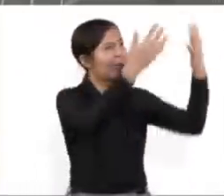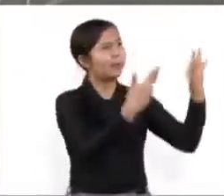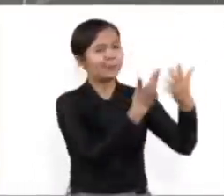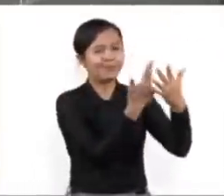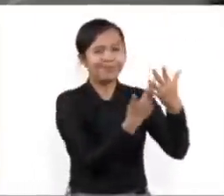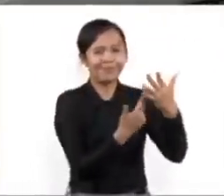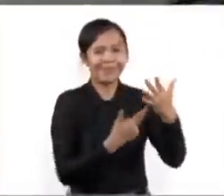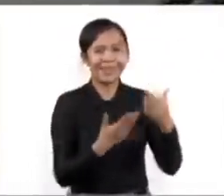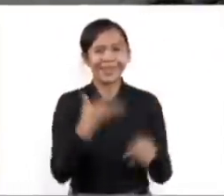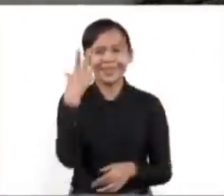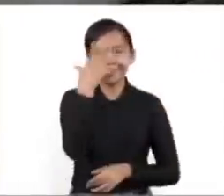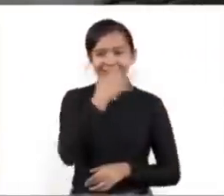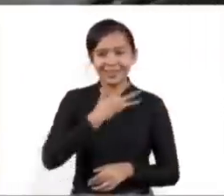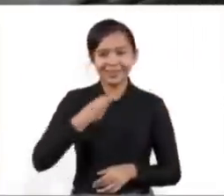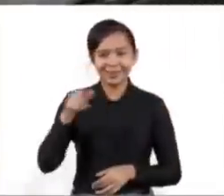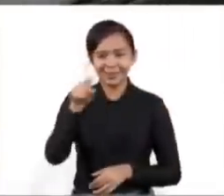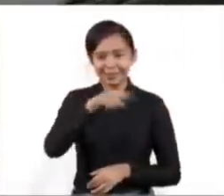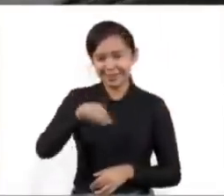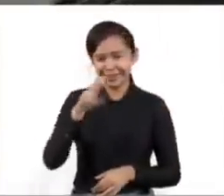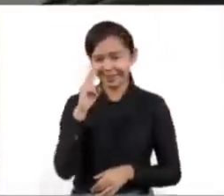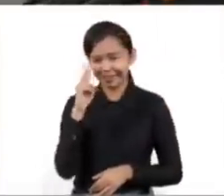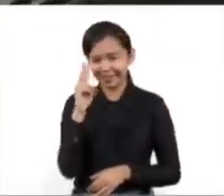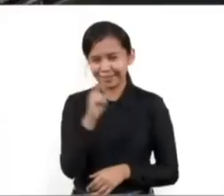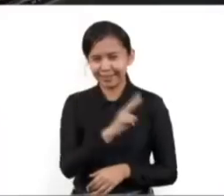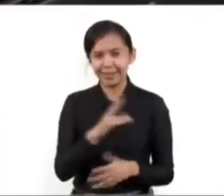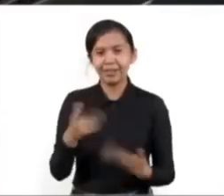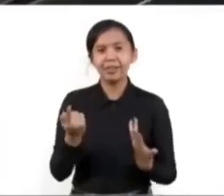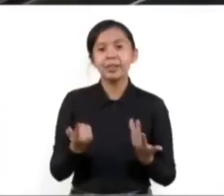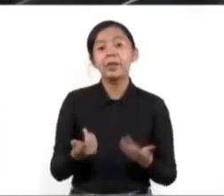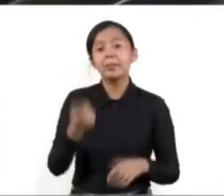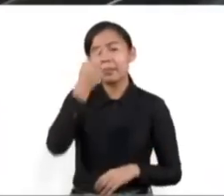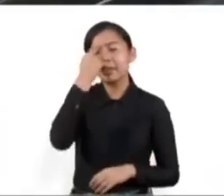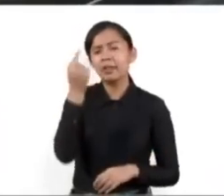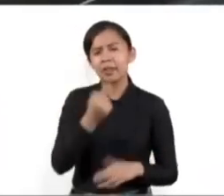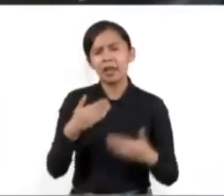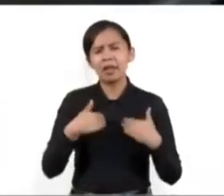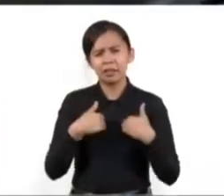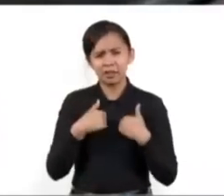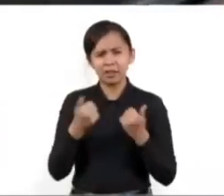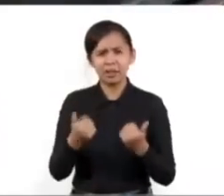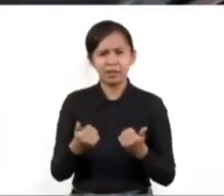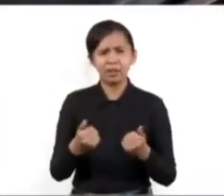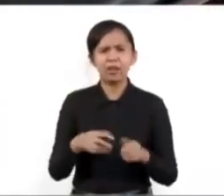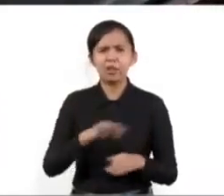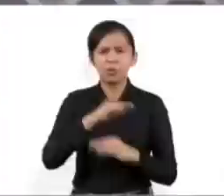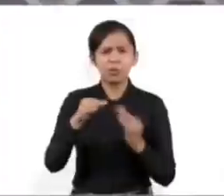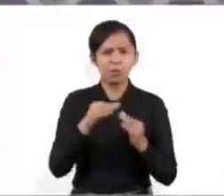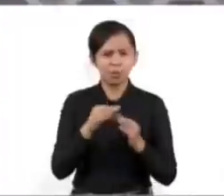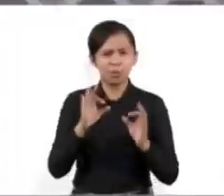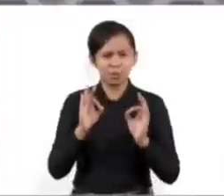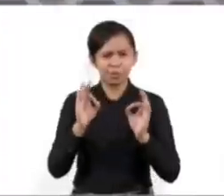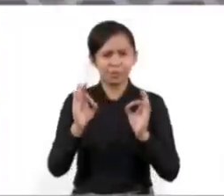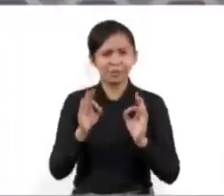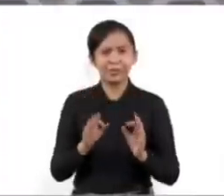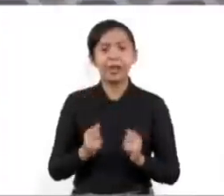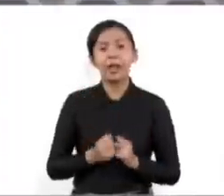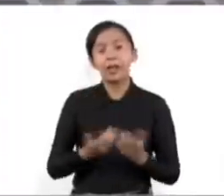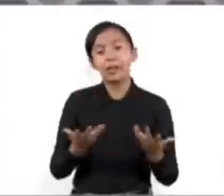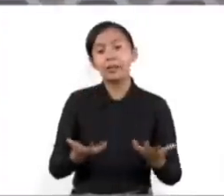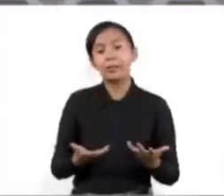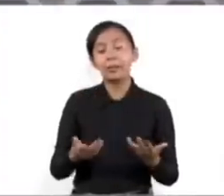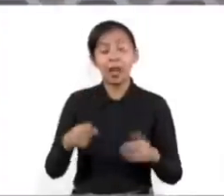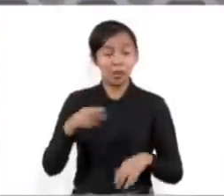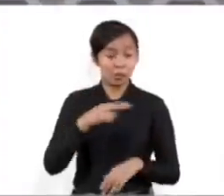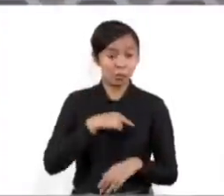con artistas urbanos, que es parte de una manera de entender las obras y de entender la ciudad, de que la ciudad, además de